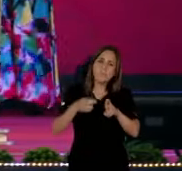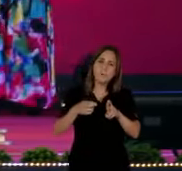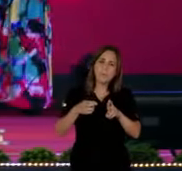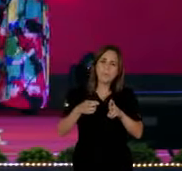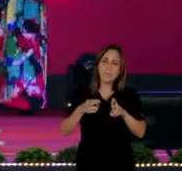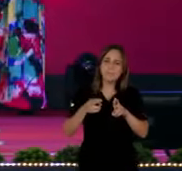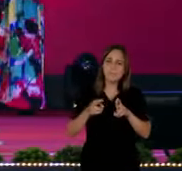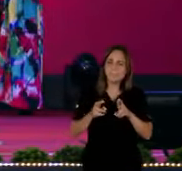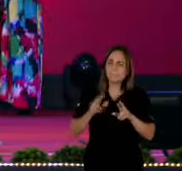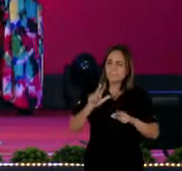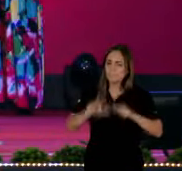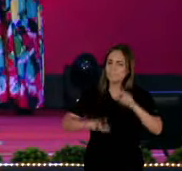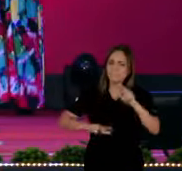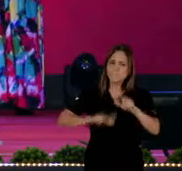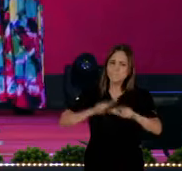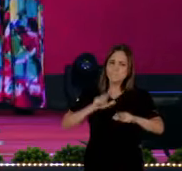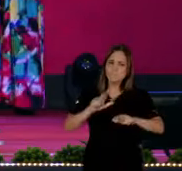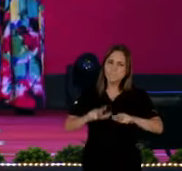sufrimiento.